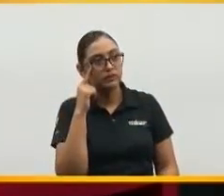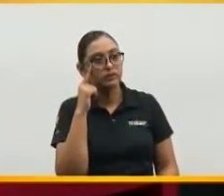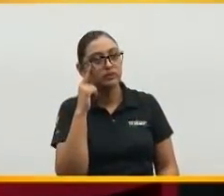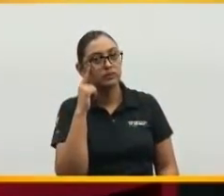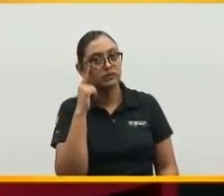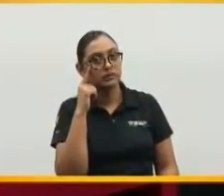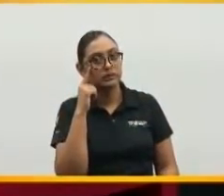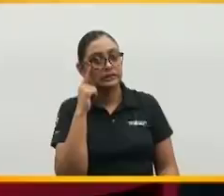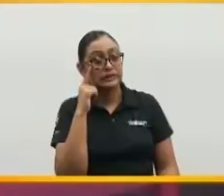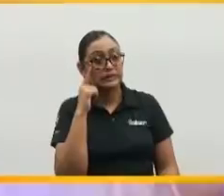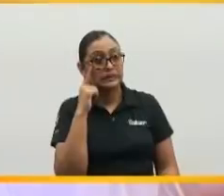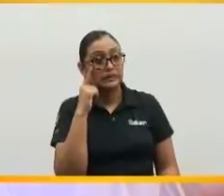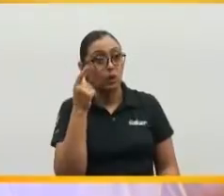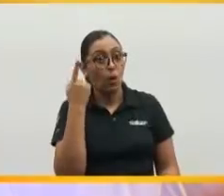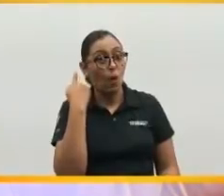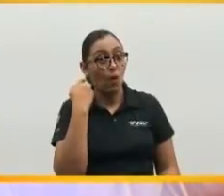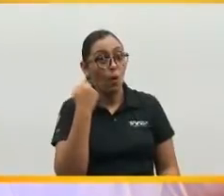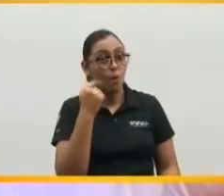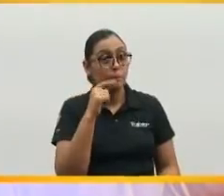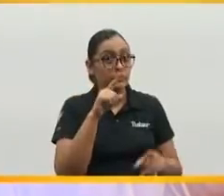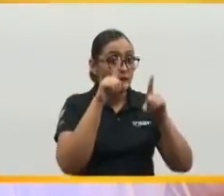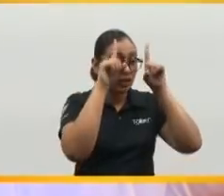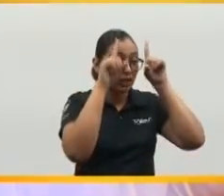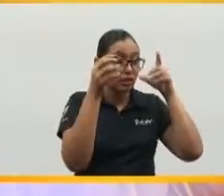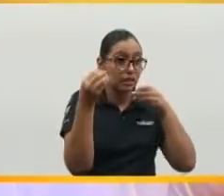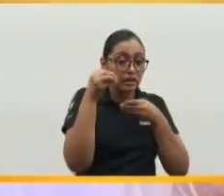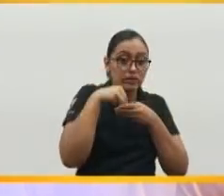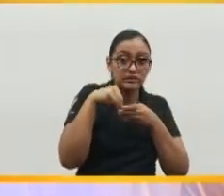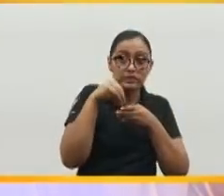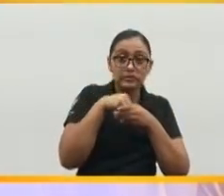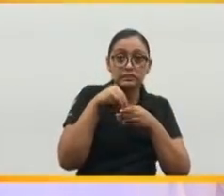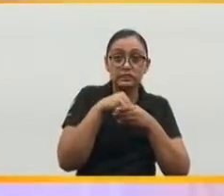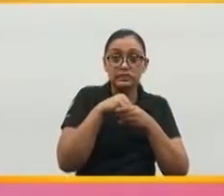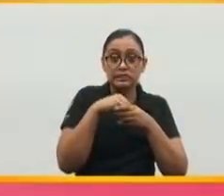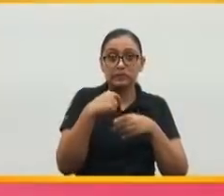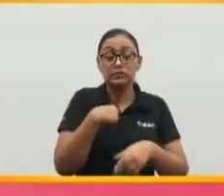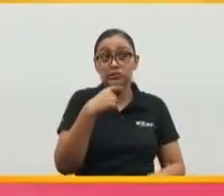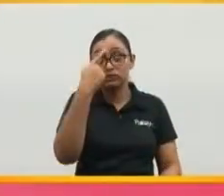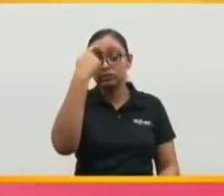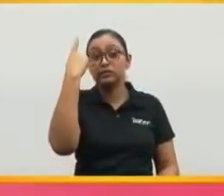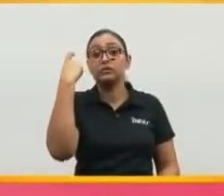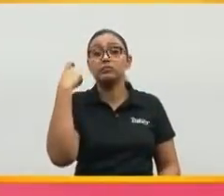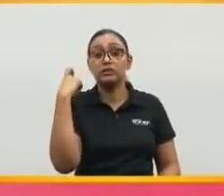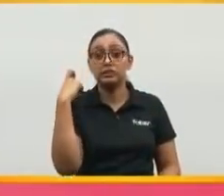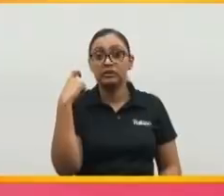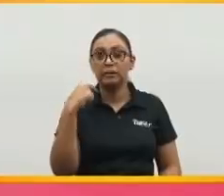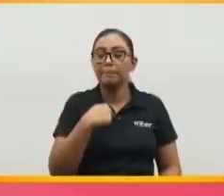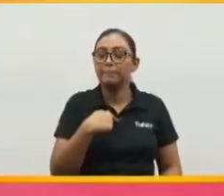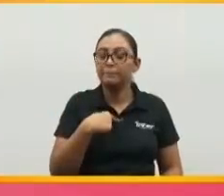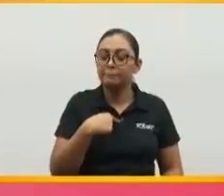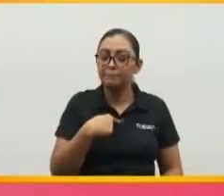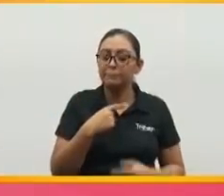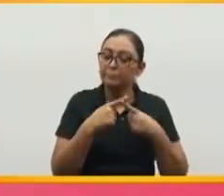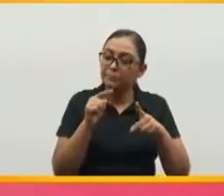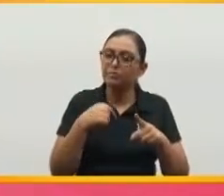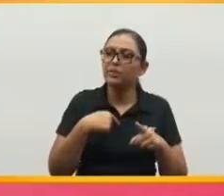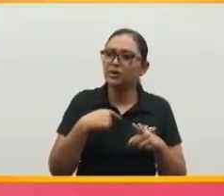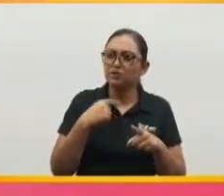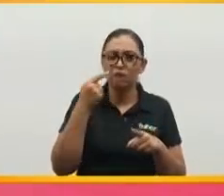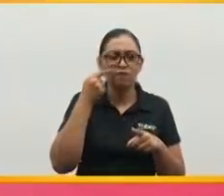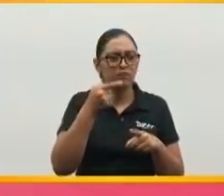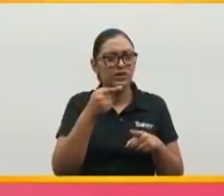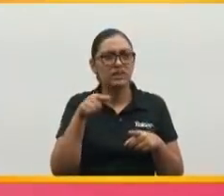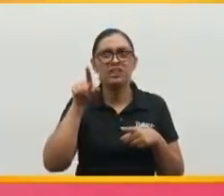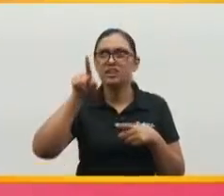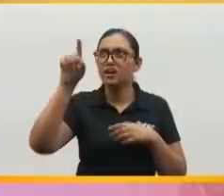el endemoniado gadareno. Pero ¿sabes qué me dio alegría? Es ahí donde el amor de Dios